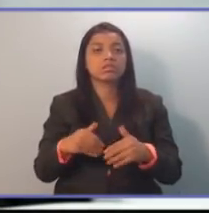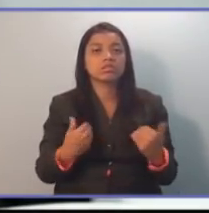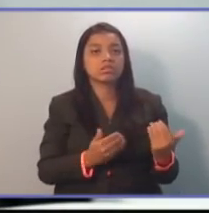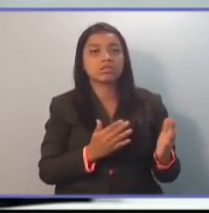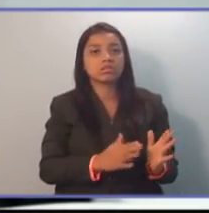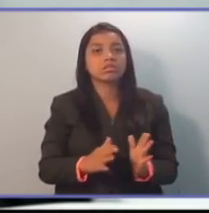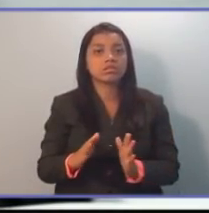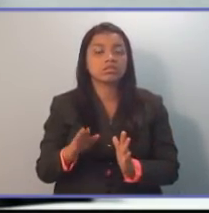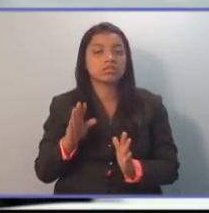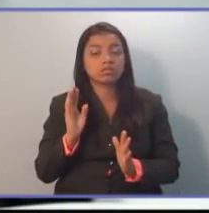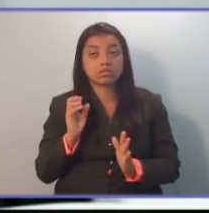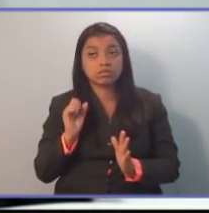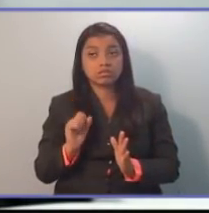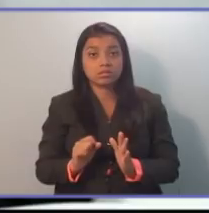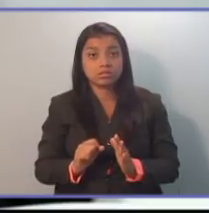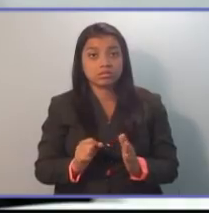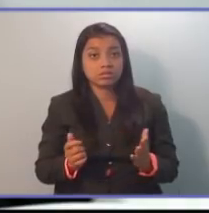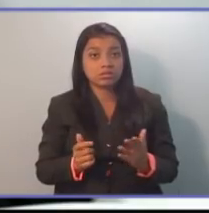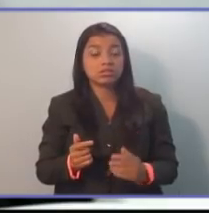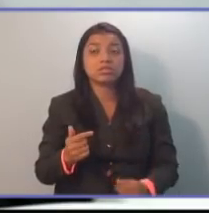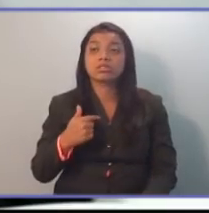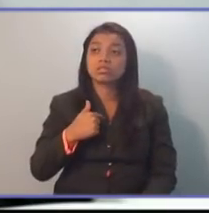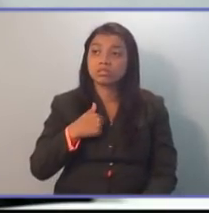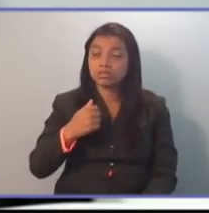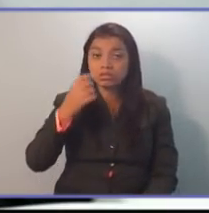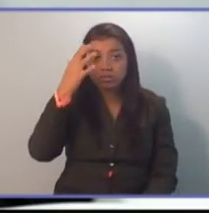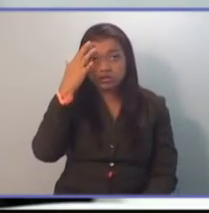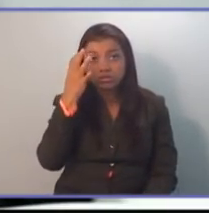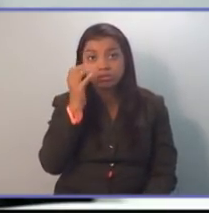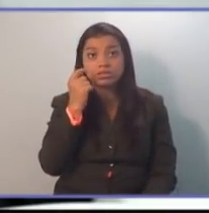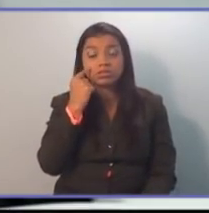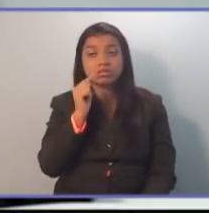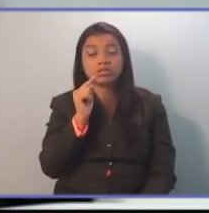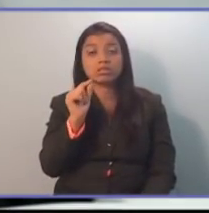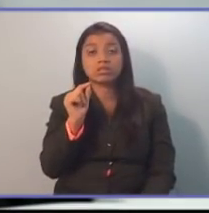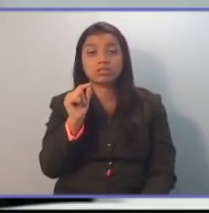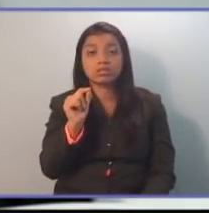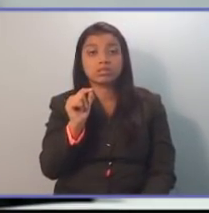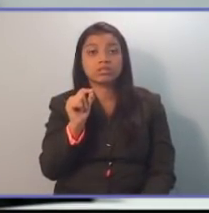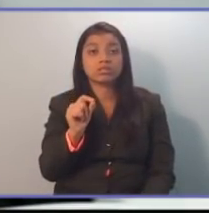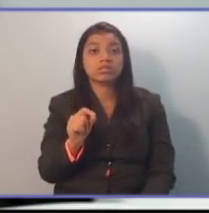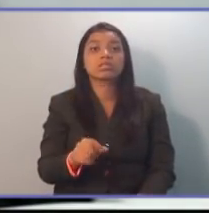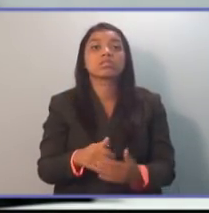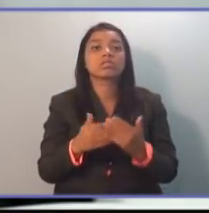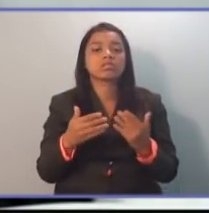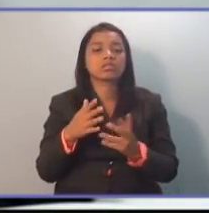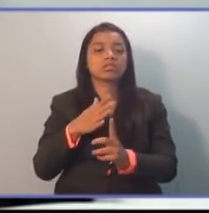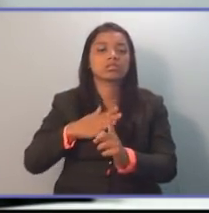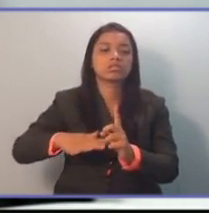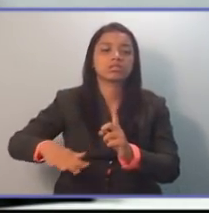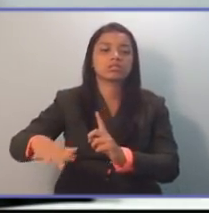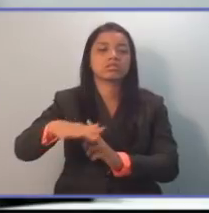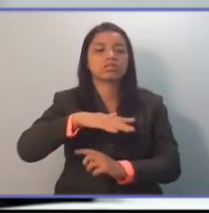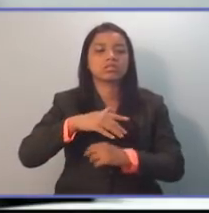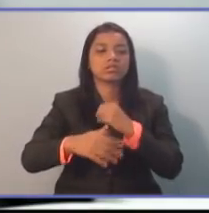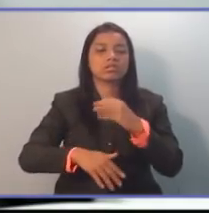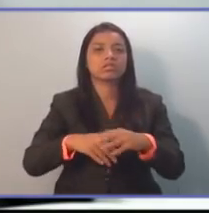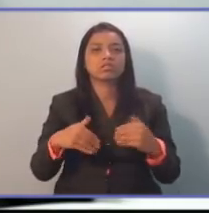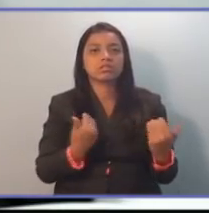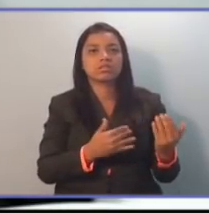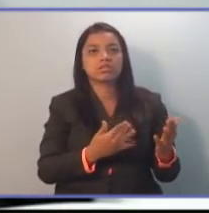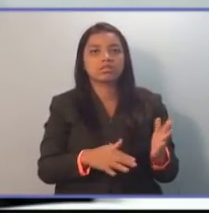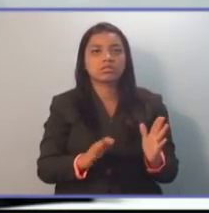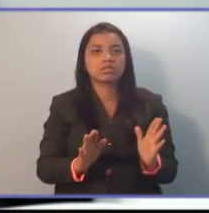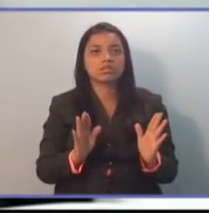hagan. Creo yo que allí está también un poco la situación. Tenemos